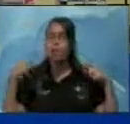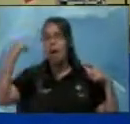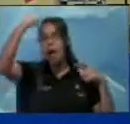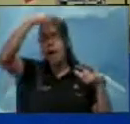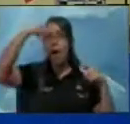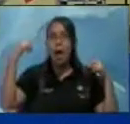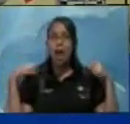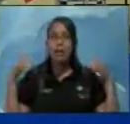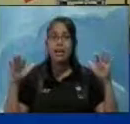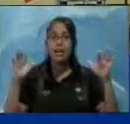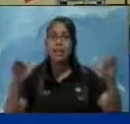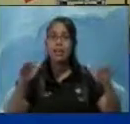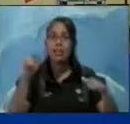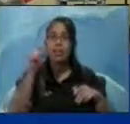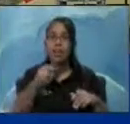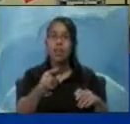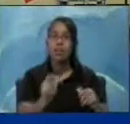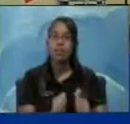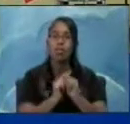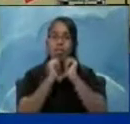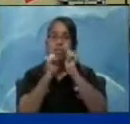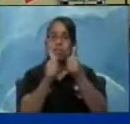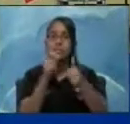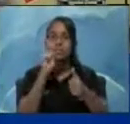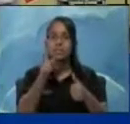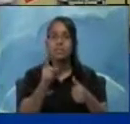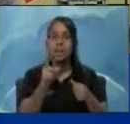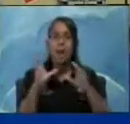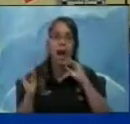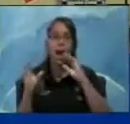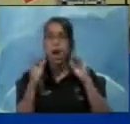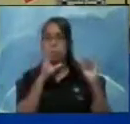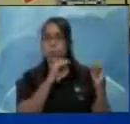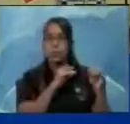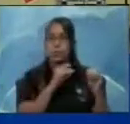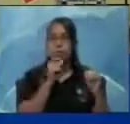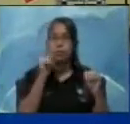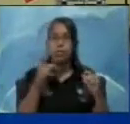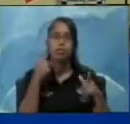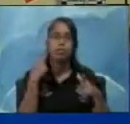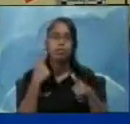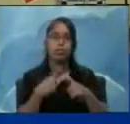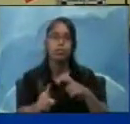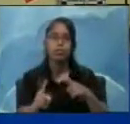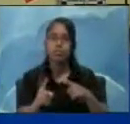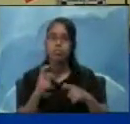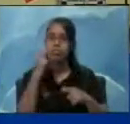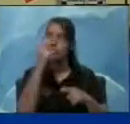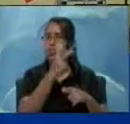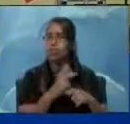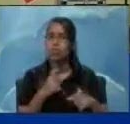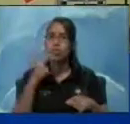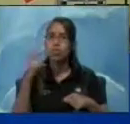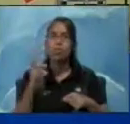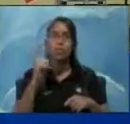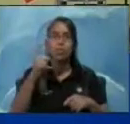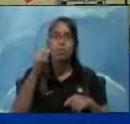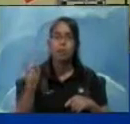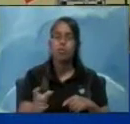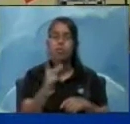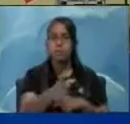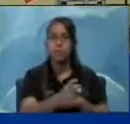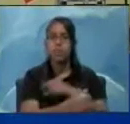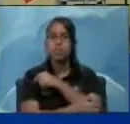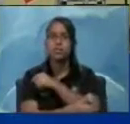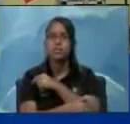angélicas ellos comenzaron a hablar en otros idiomas humanos